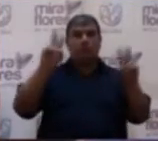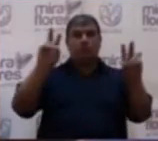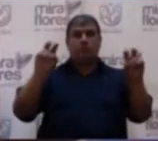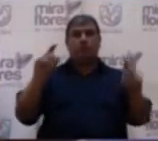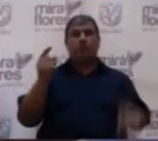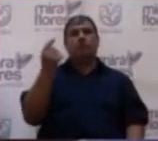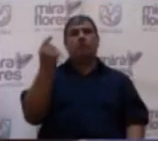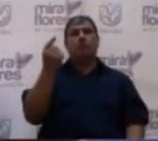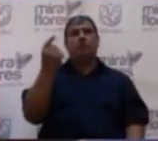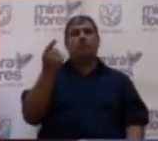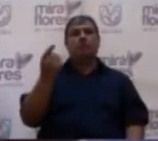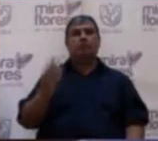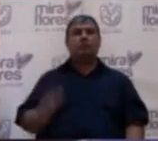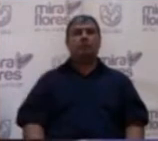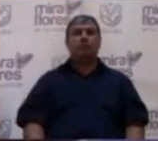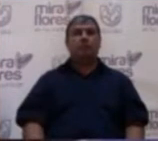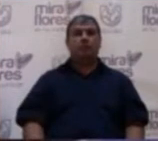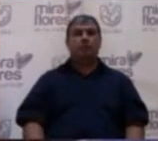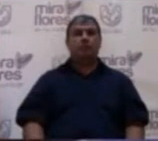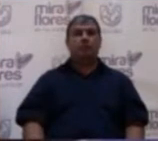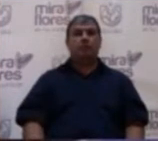único es la